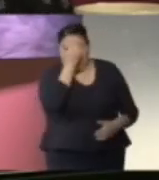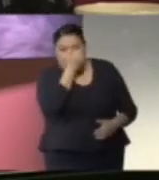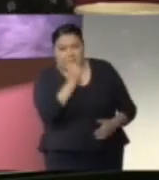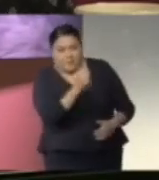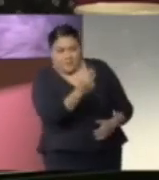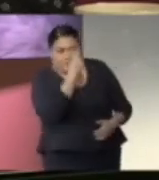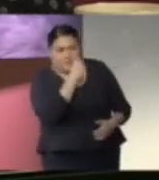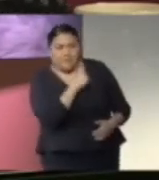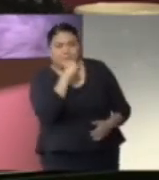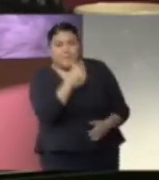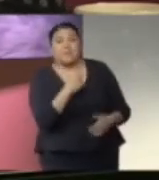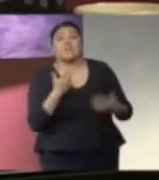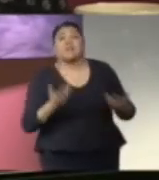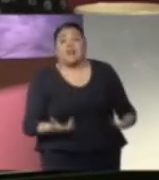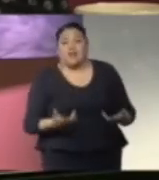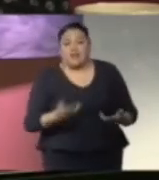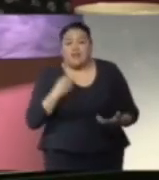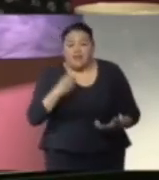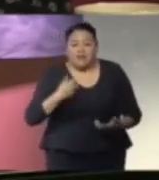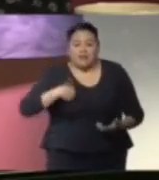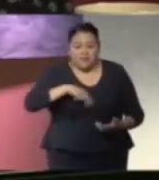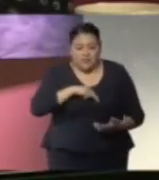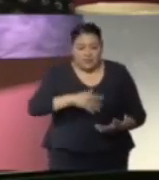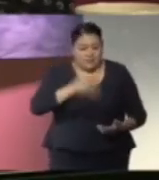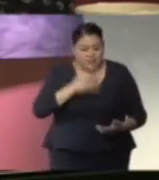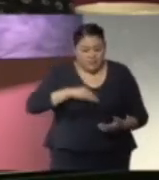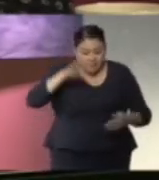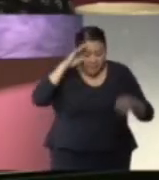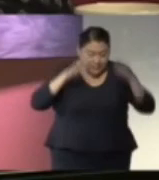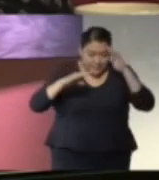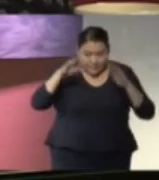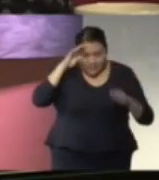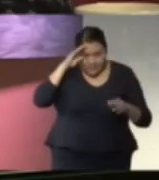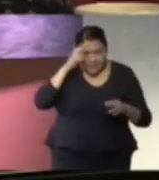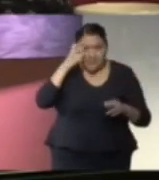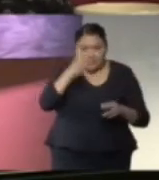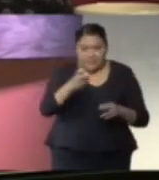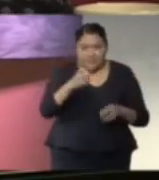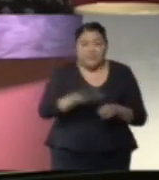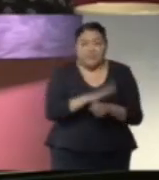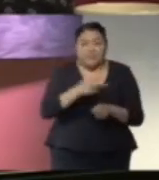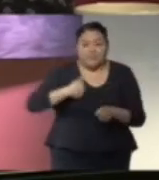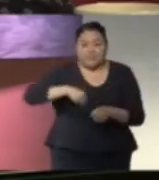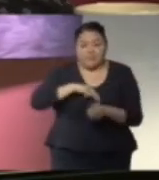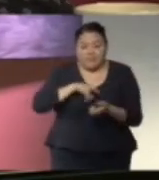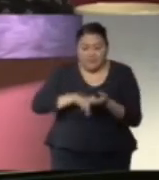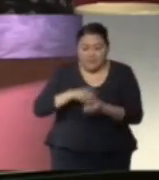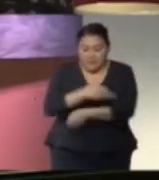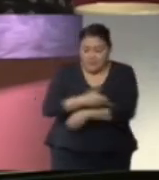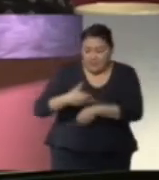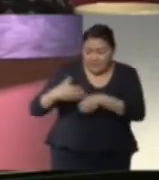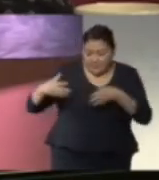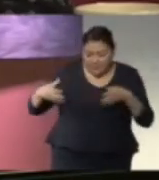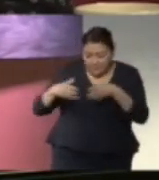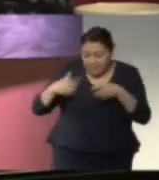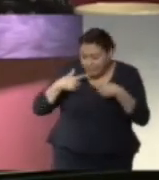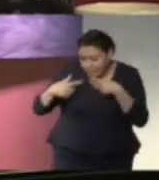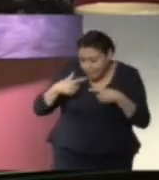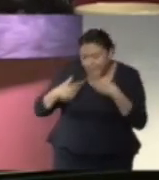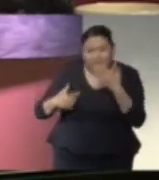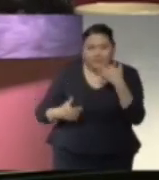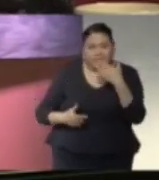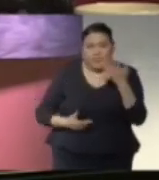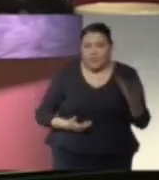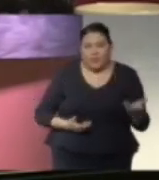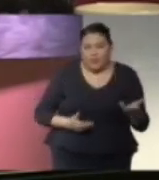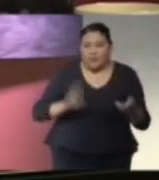habilidades que yo tengo. Sí, creo que esto tenemos que discutirlo porque no lo hacemos en la familia, a veces significa